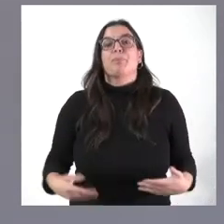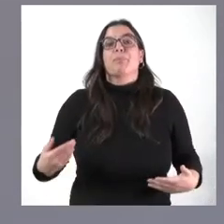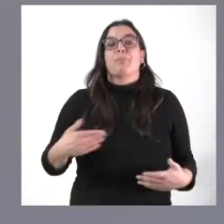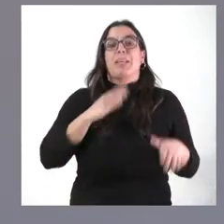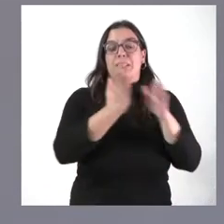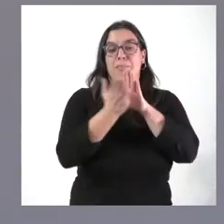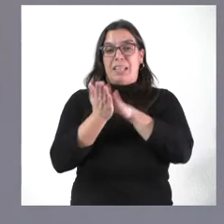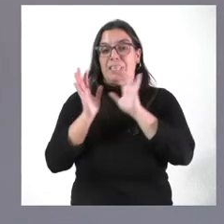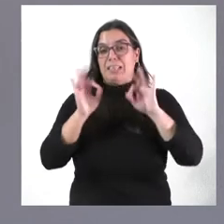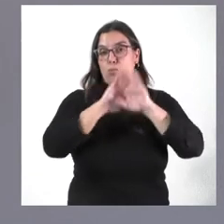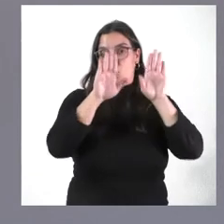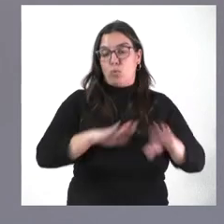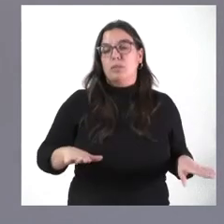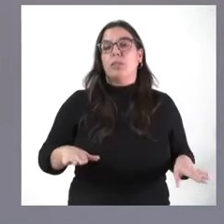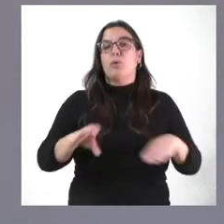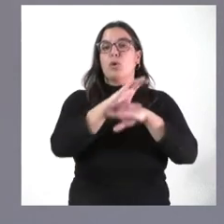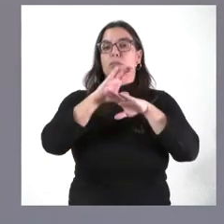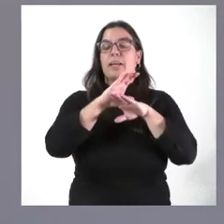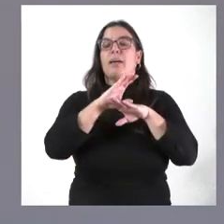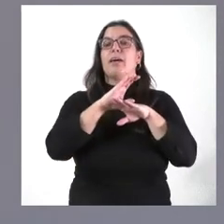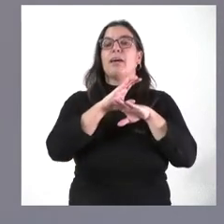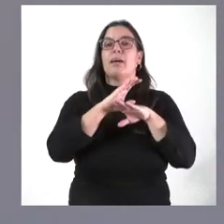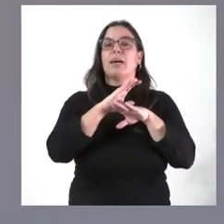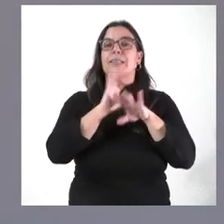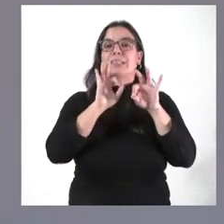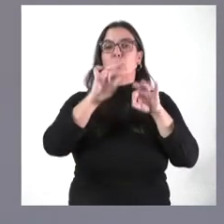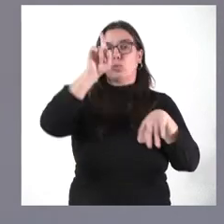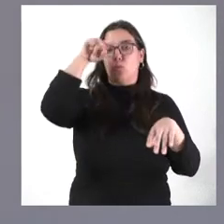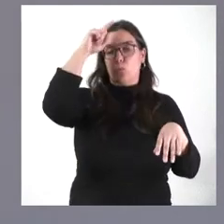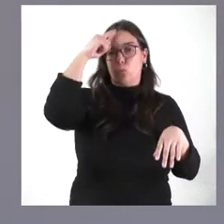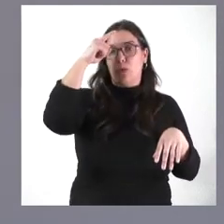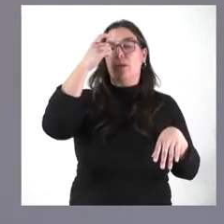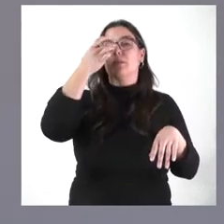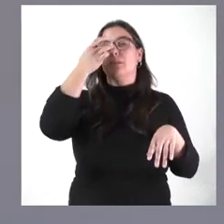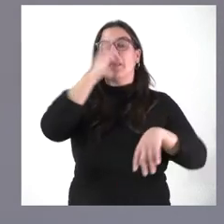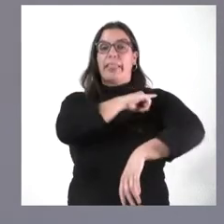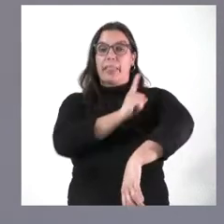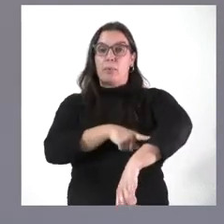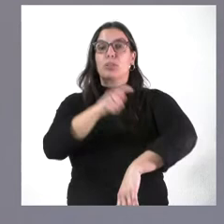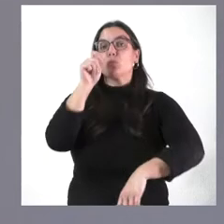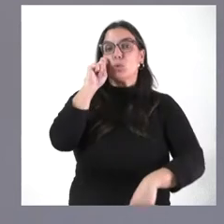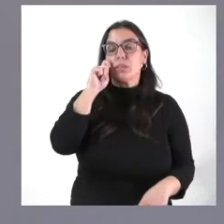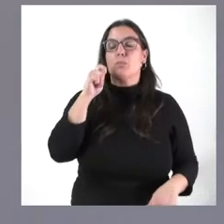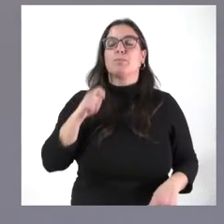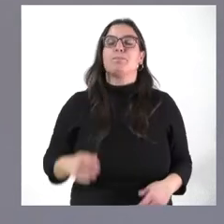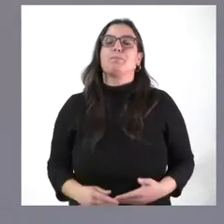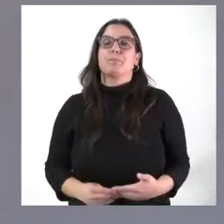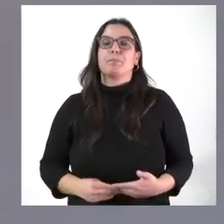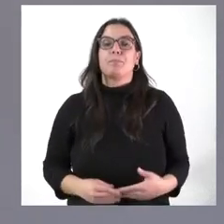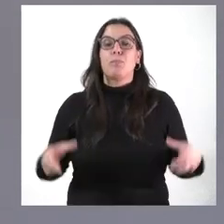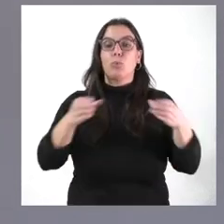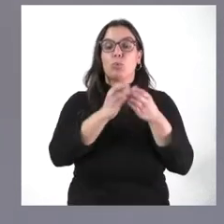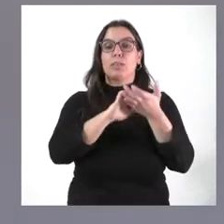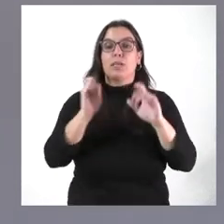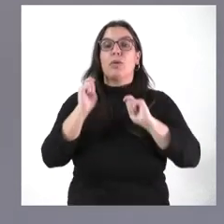expedientes vinculados a la consejería de cultura deportes y turismo la junta declara